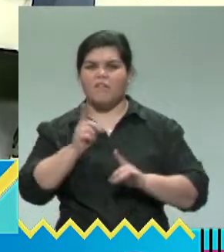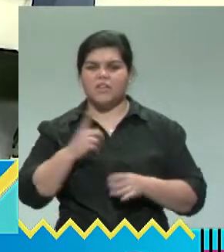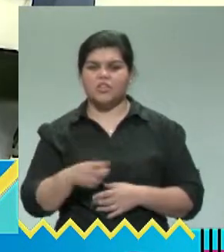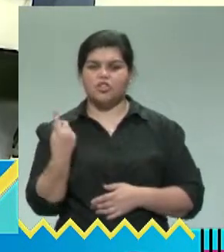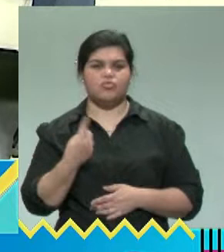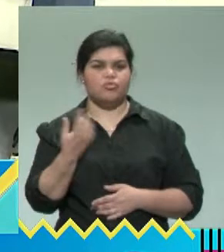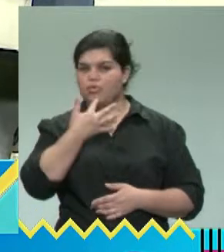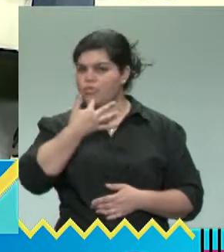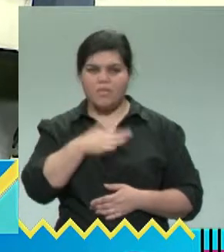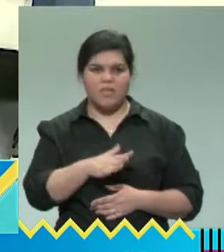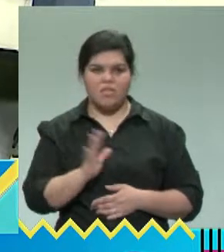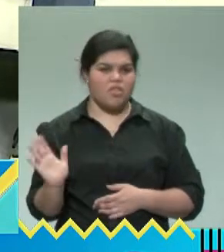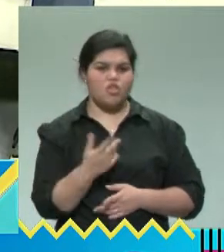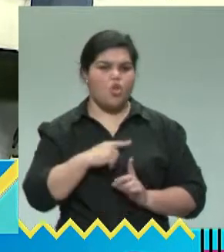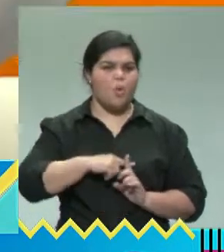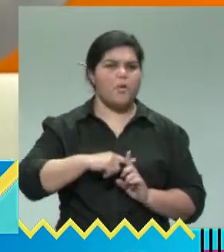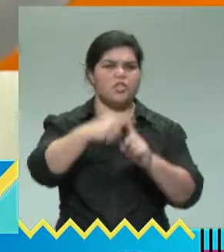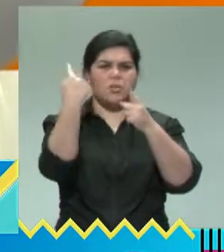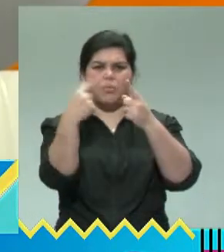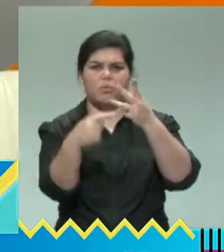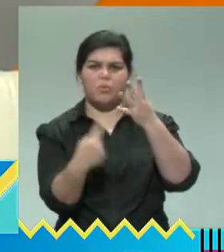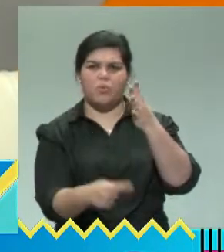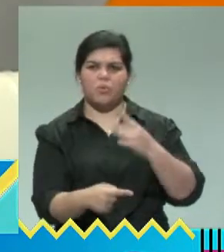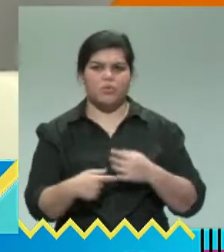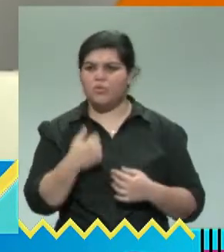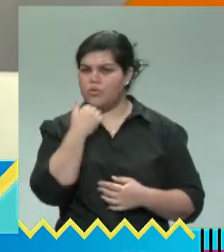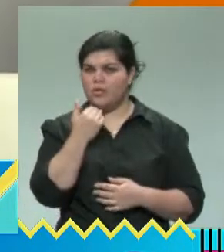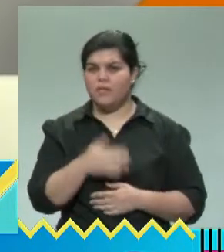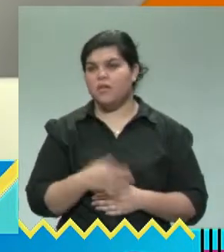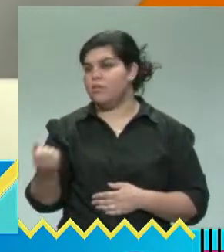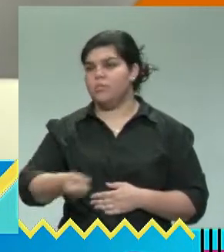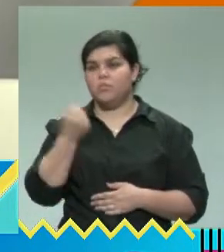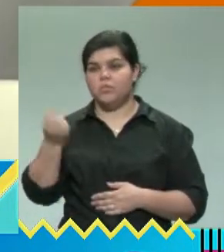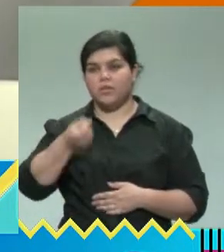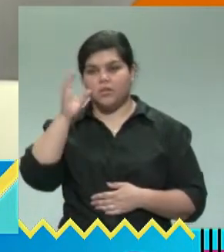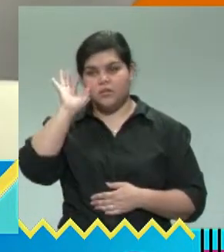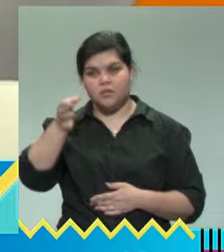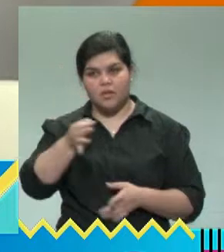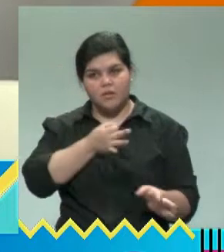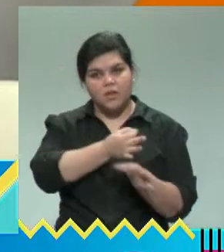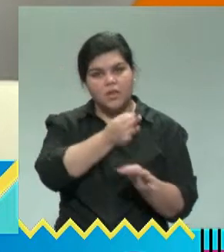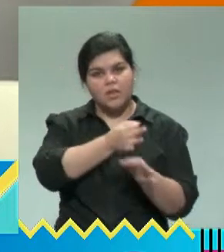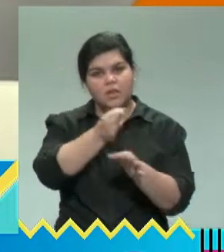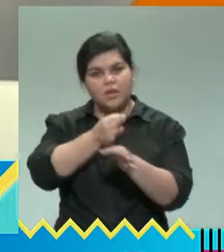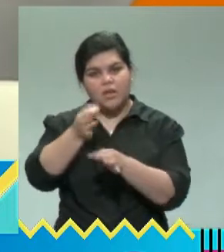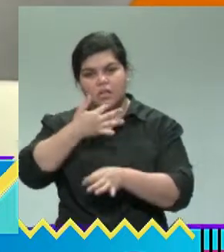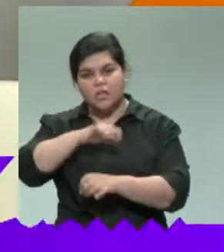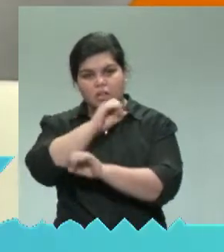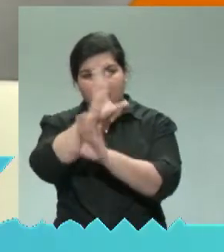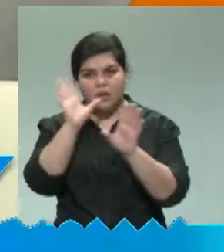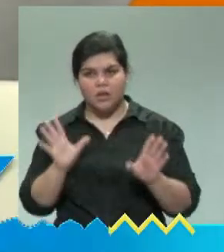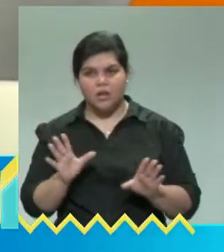aparejado. Hay que trabajar en la concientización. Si es así, hay que trabajar de